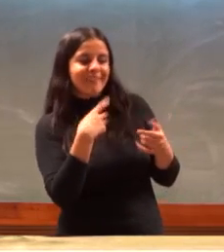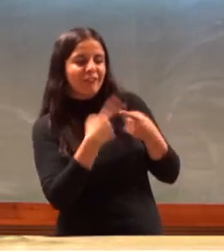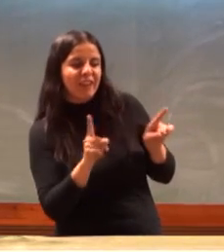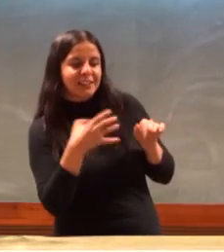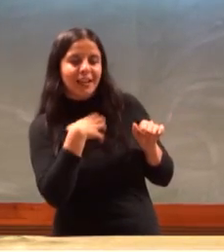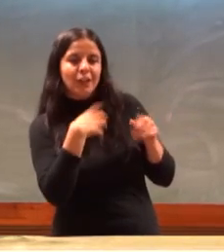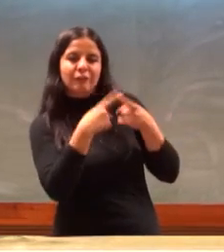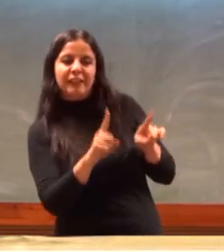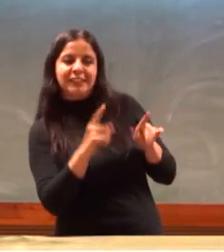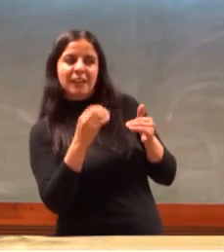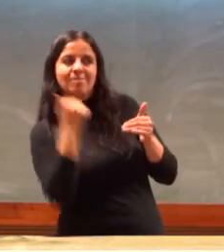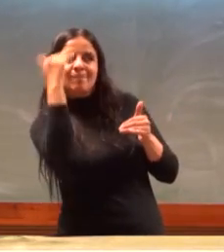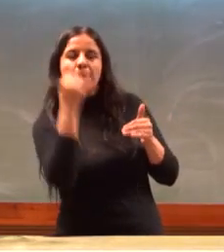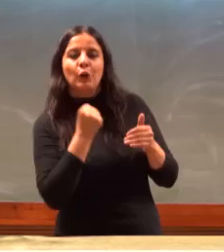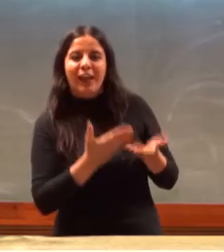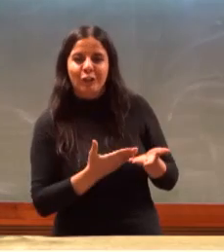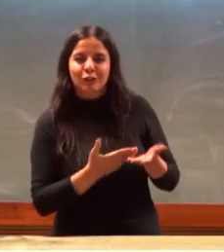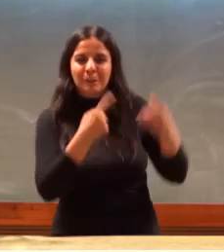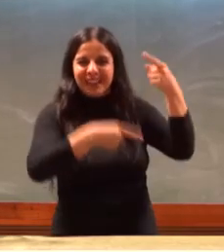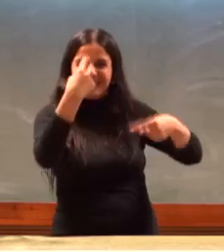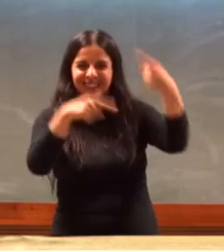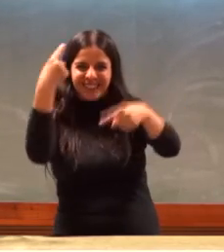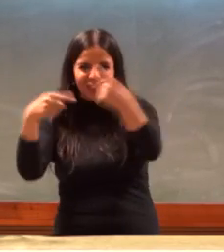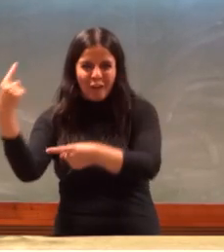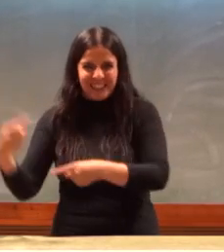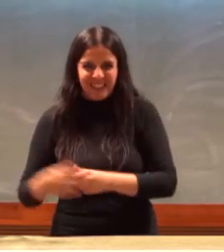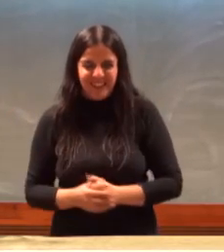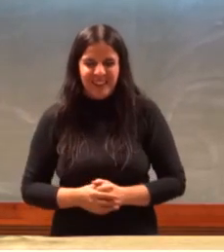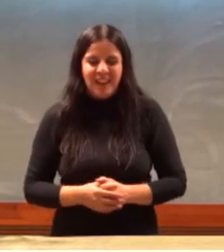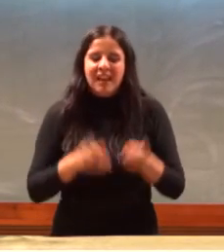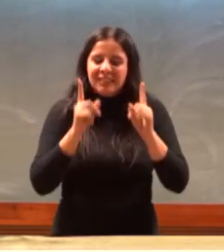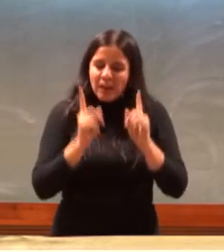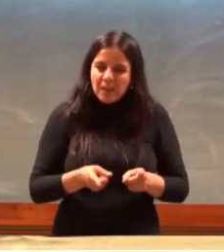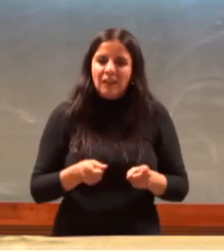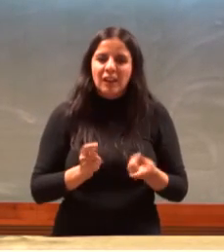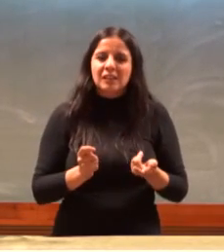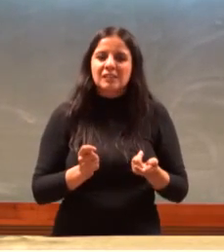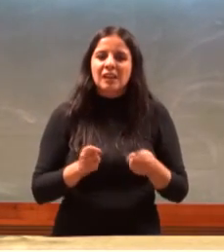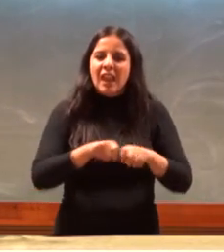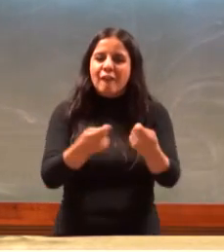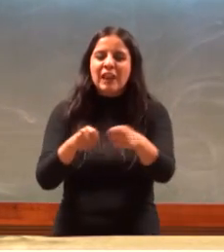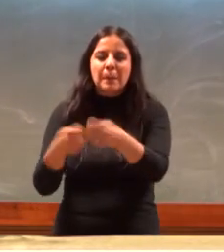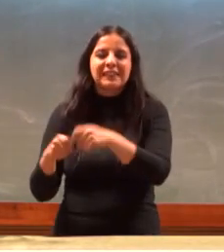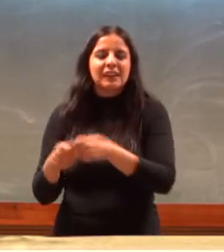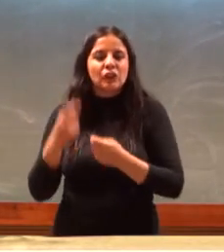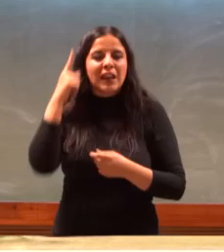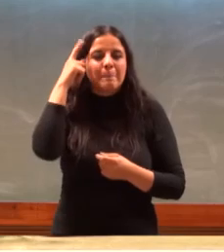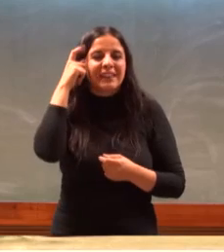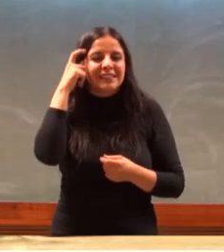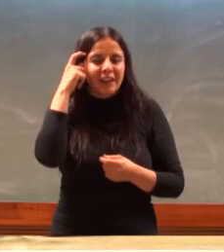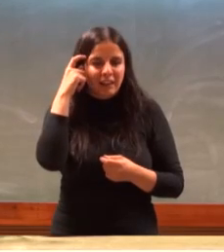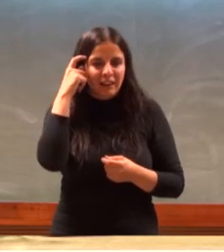base del sistema y quienes llegan a los niveles superiores del sistema Pero además también a la fragmentación de los aprendizajes y la pérdida de